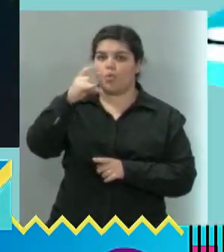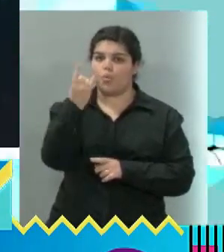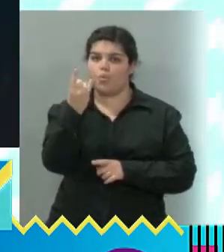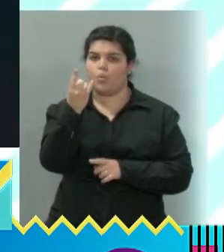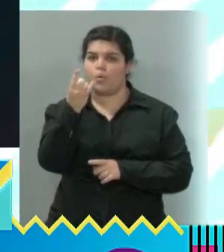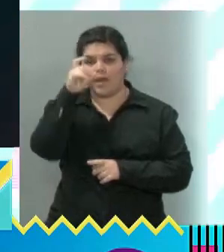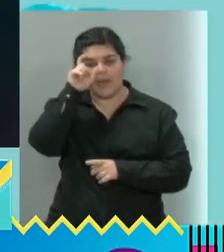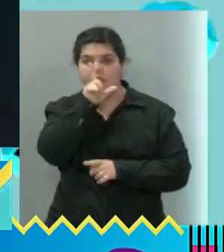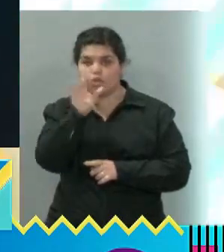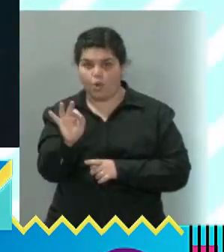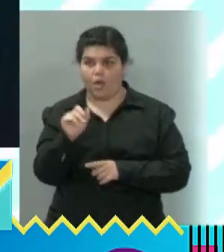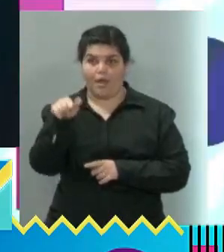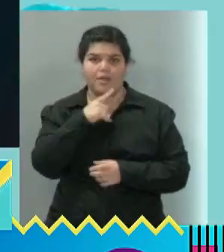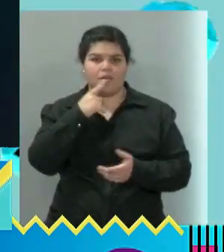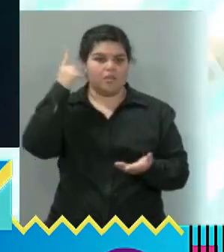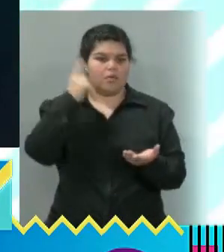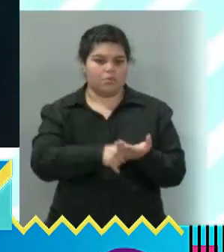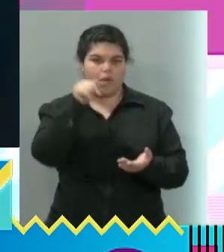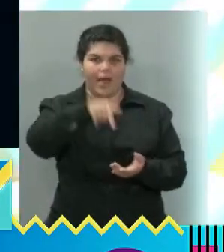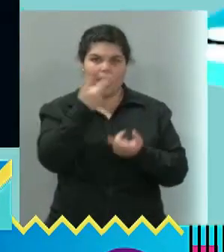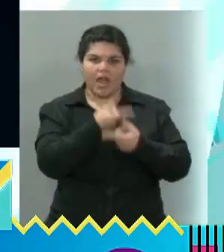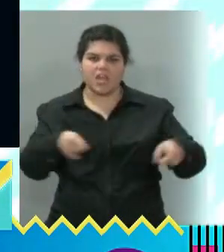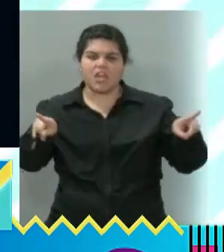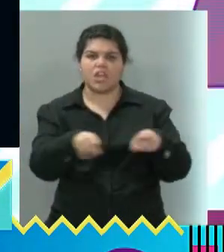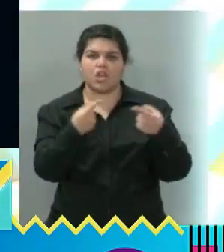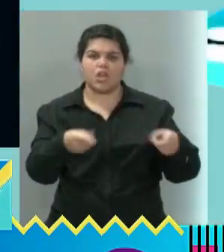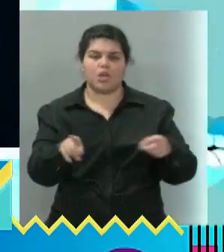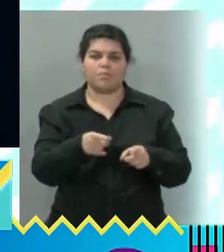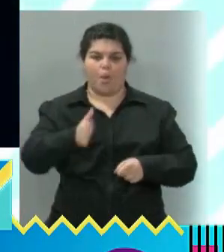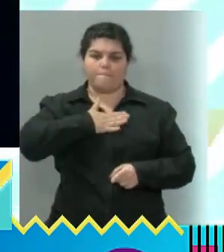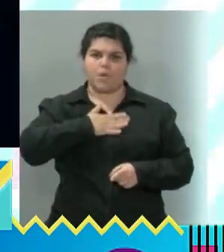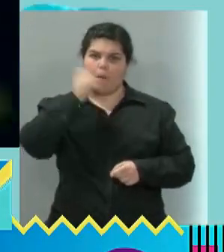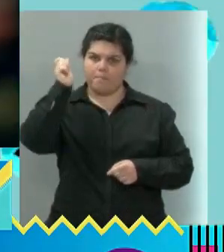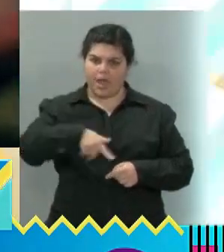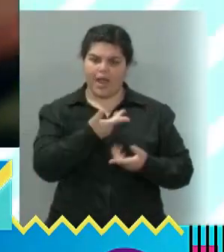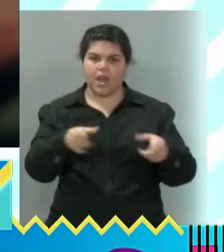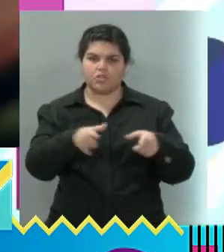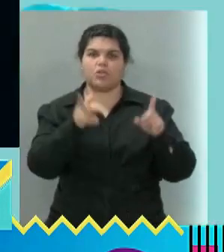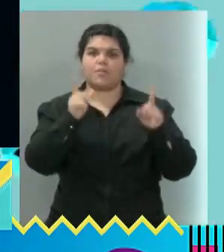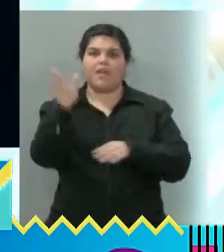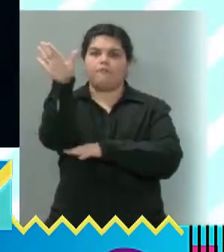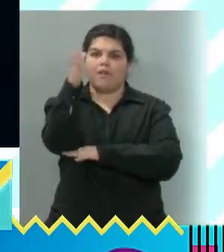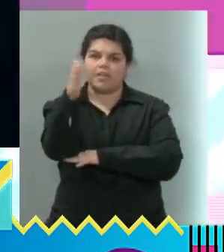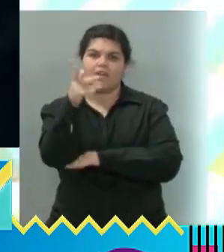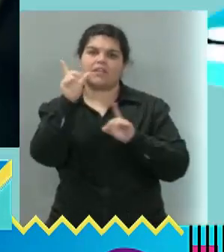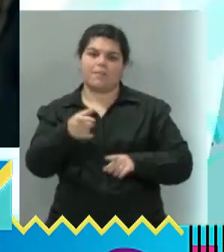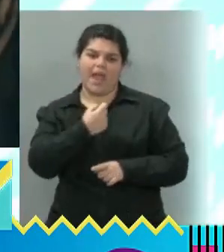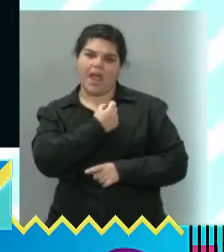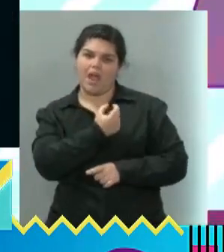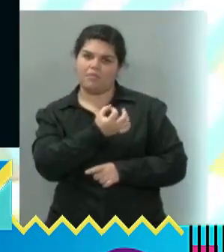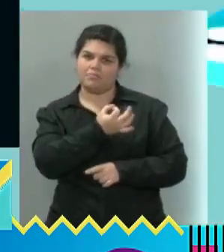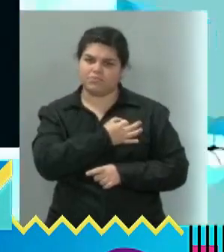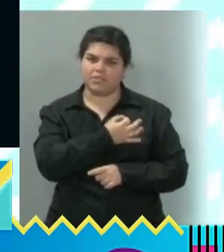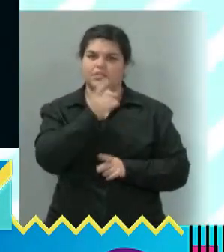va a establecer el himno, va a estar como canción patria, la bandera, la escarapela, va a terminar con el